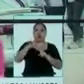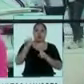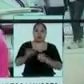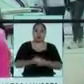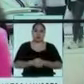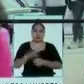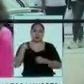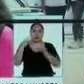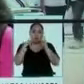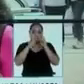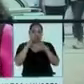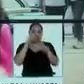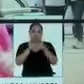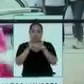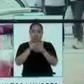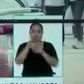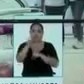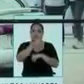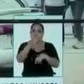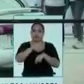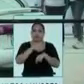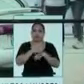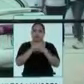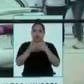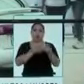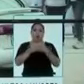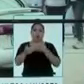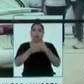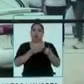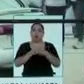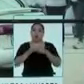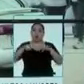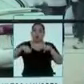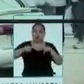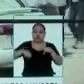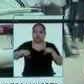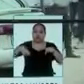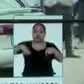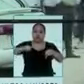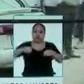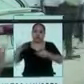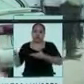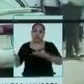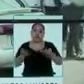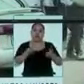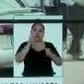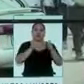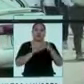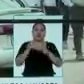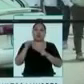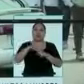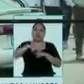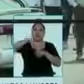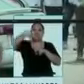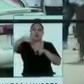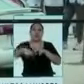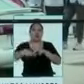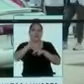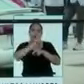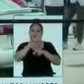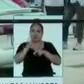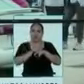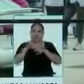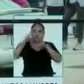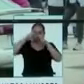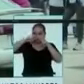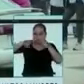Todititititos deberían estar. Ya estamos, casi estamos en abril, a 150 mil. En un mes se vacunan 4 millones y medio de personas.